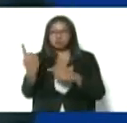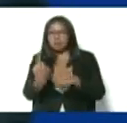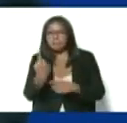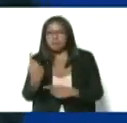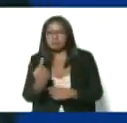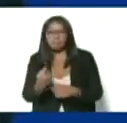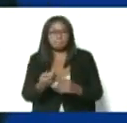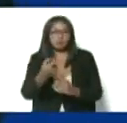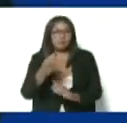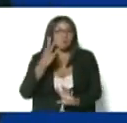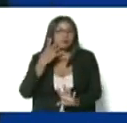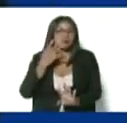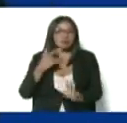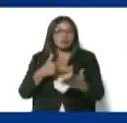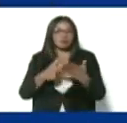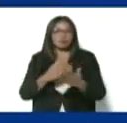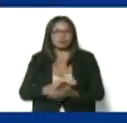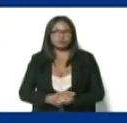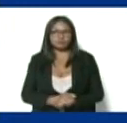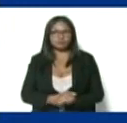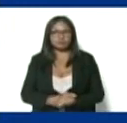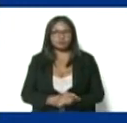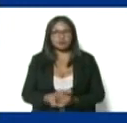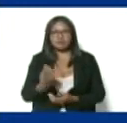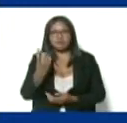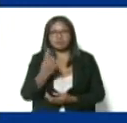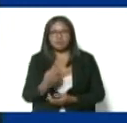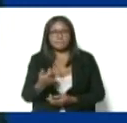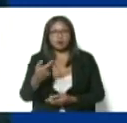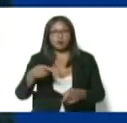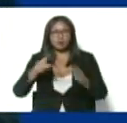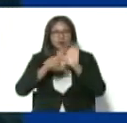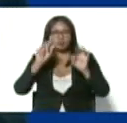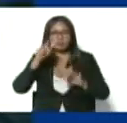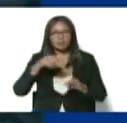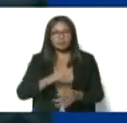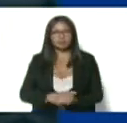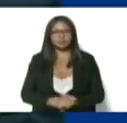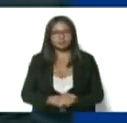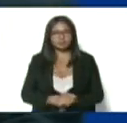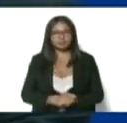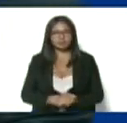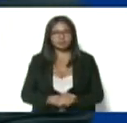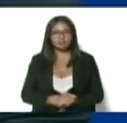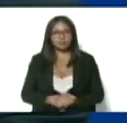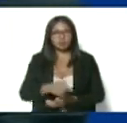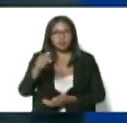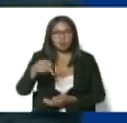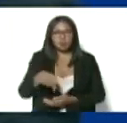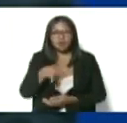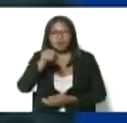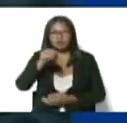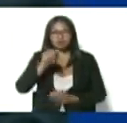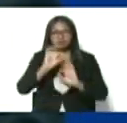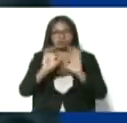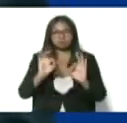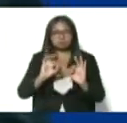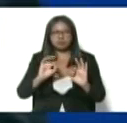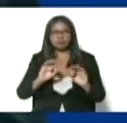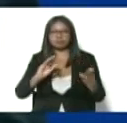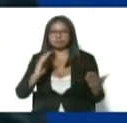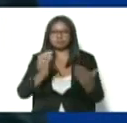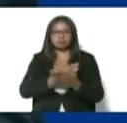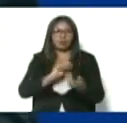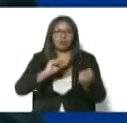un delito o una falta menor en materia de aeronáutica civil eso ya no va a aparecer por otra